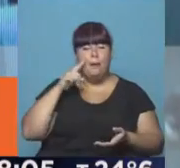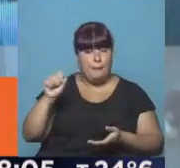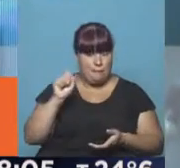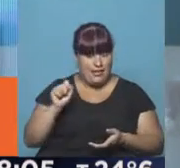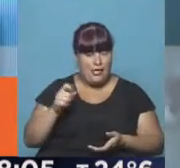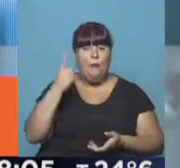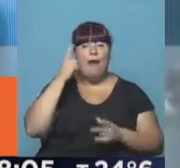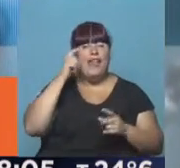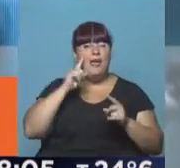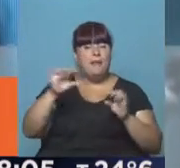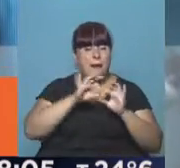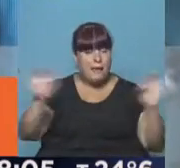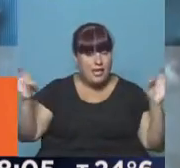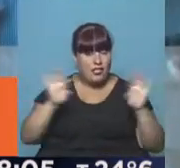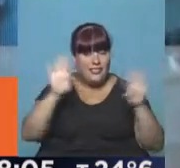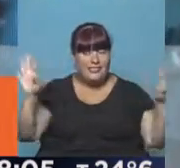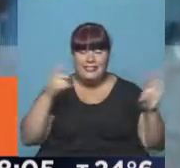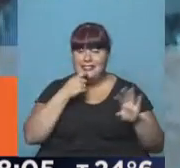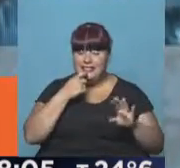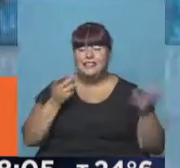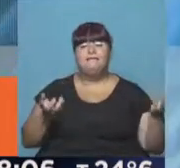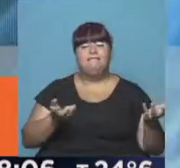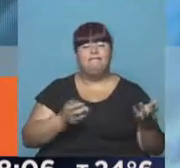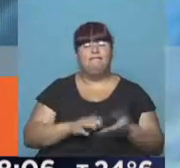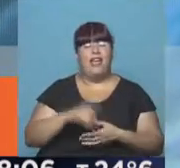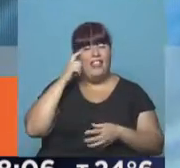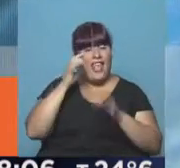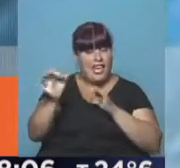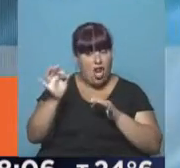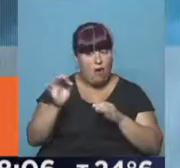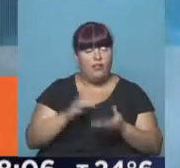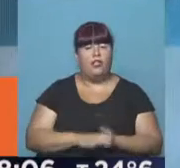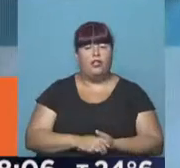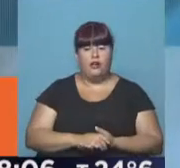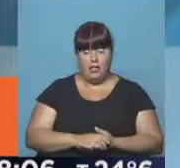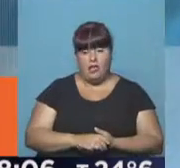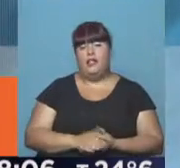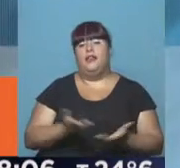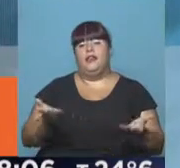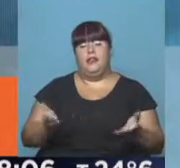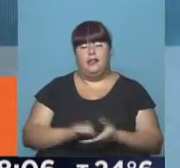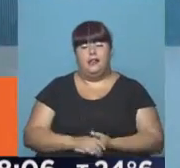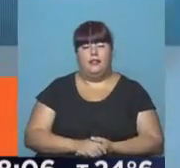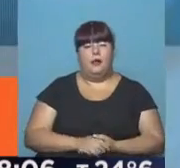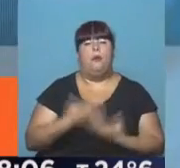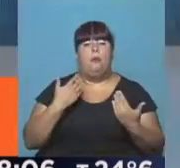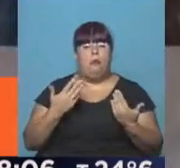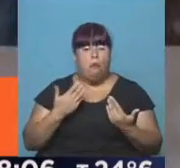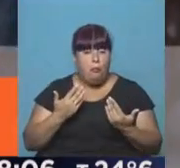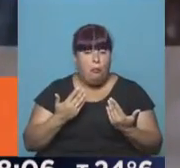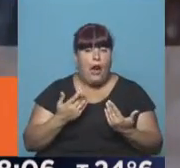para hacer 10 mil metros de alambrado no 10 kilómetros de créditos si éste pueda